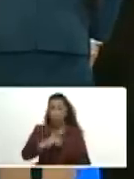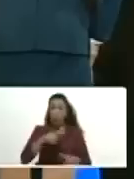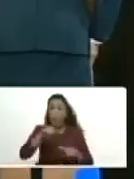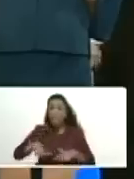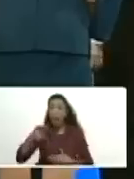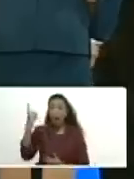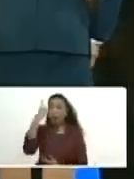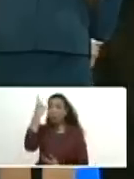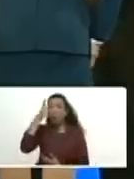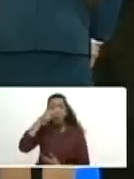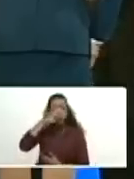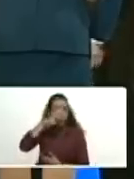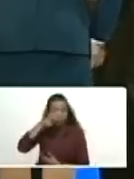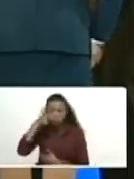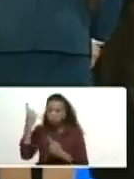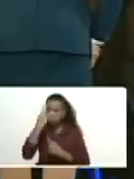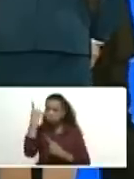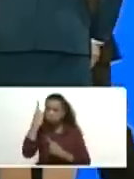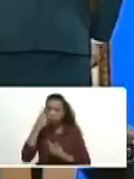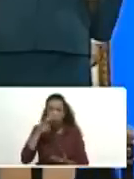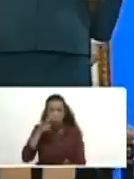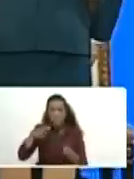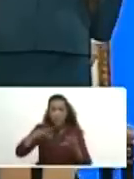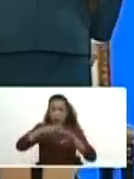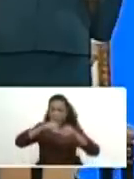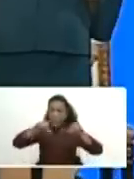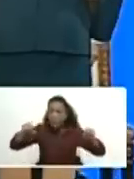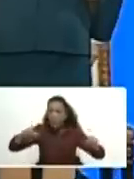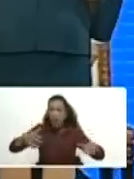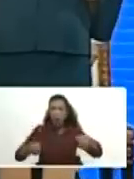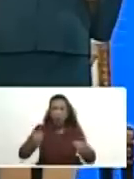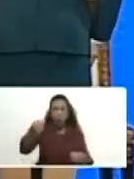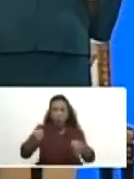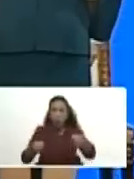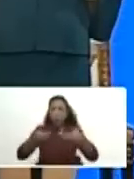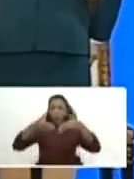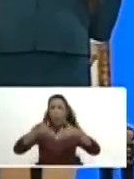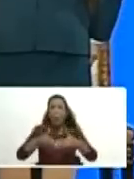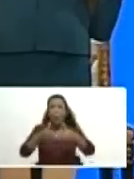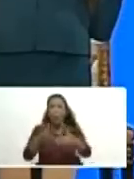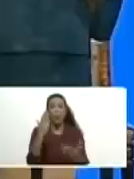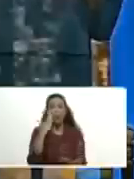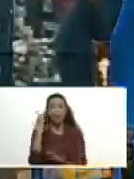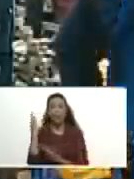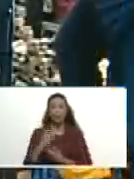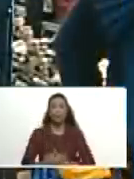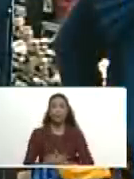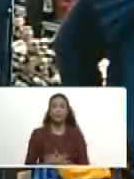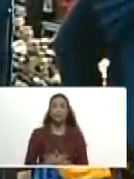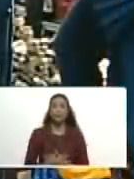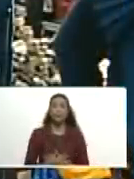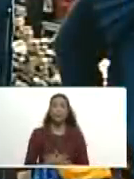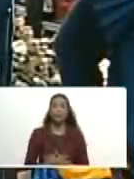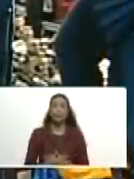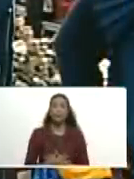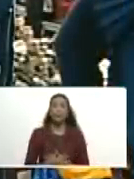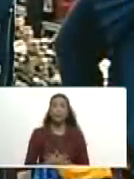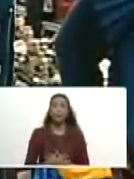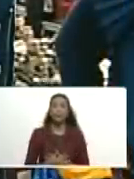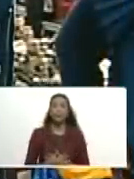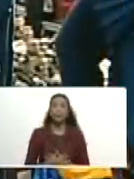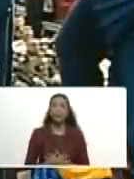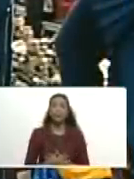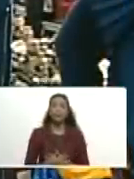aéreo, insular, el combate a... ¡Chávez vive! Mi comandante en jefe, permiso para retirarme. ¡A